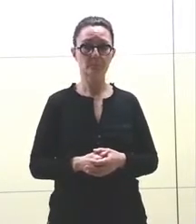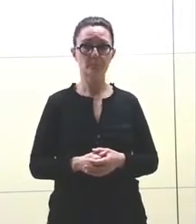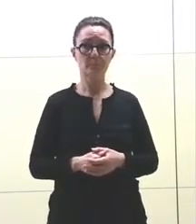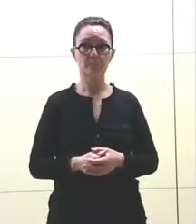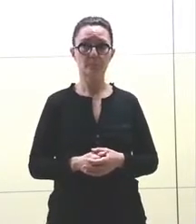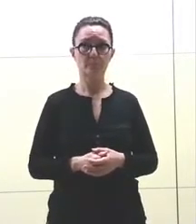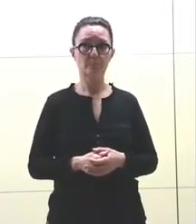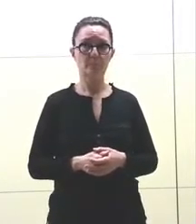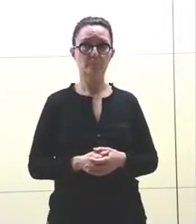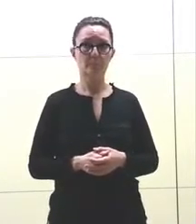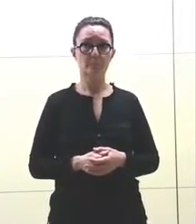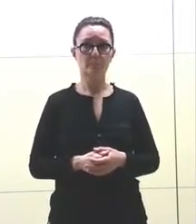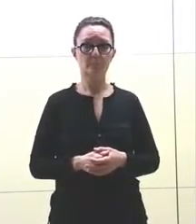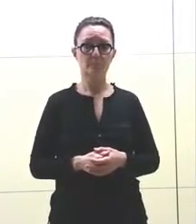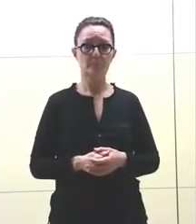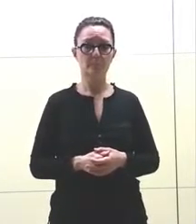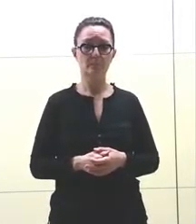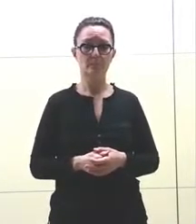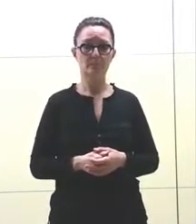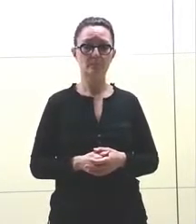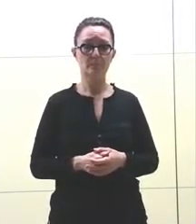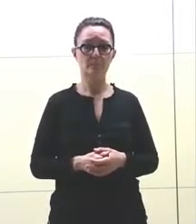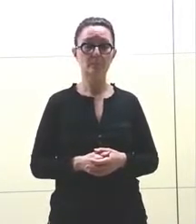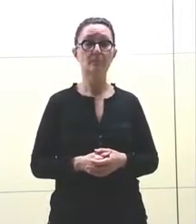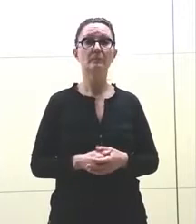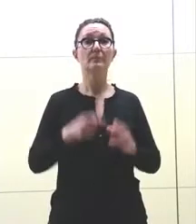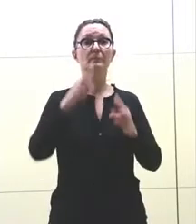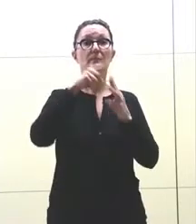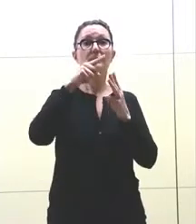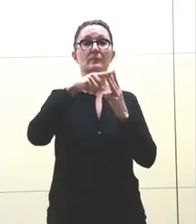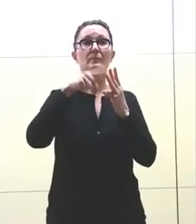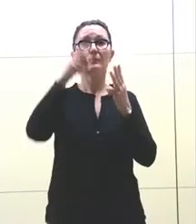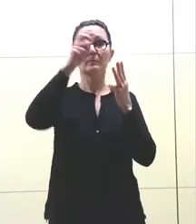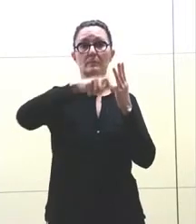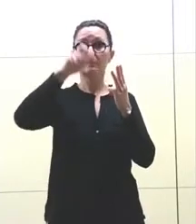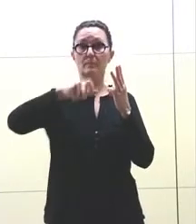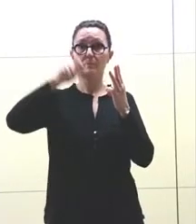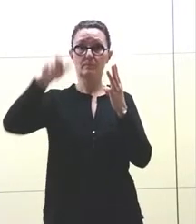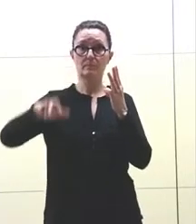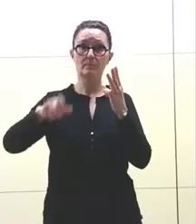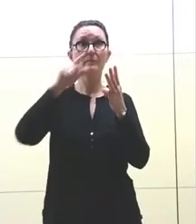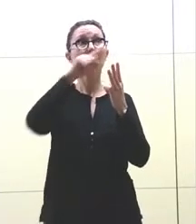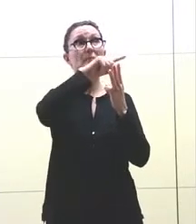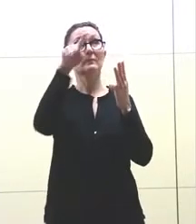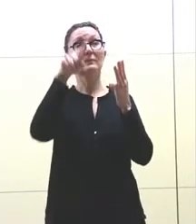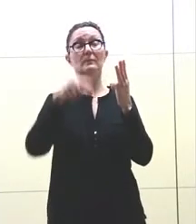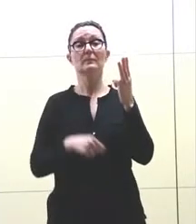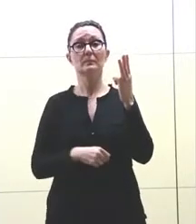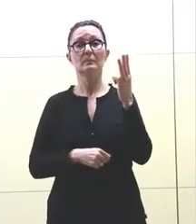donde hubo estas 3 personas, que son